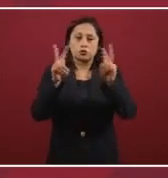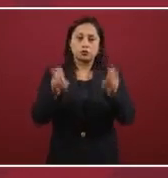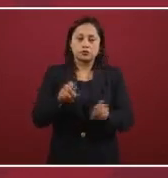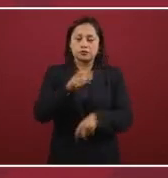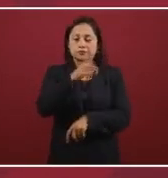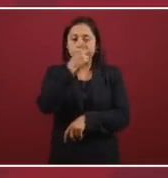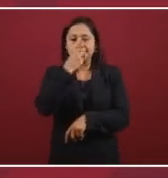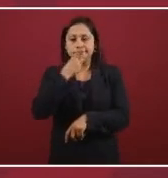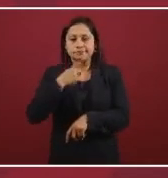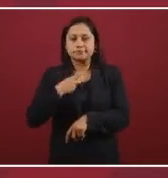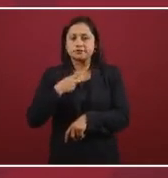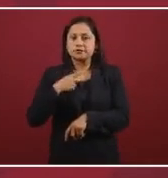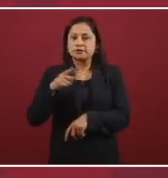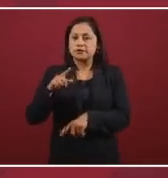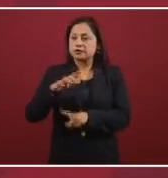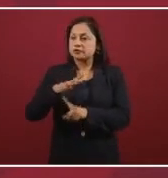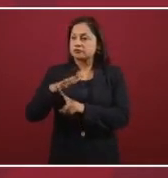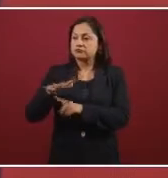Saudita,